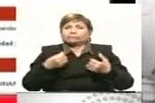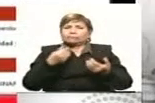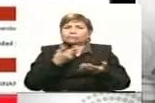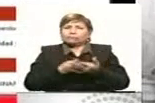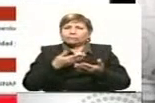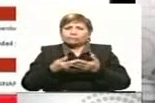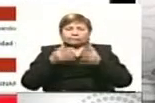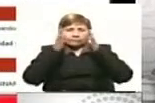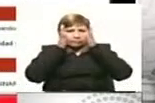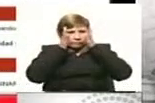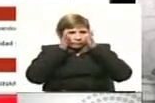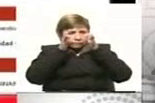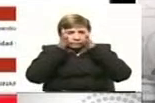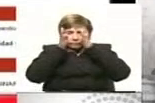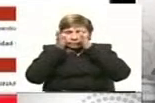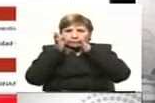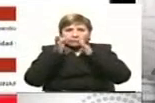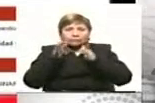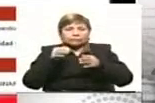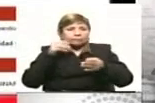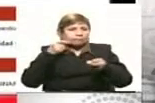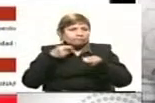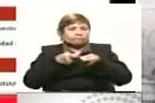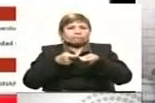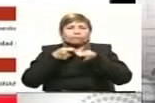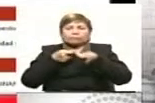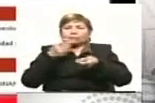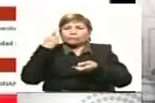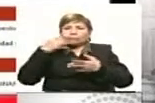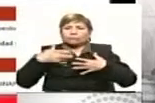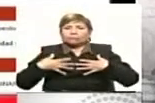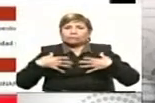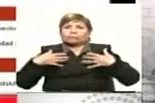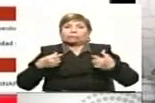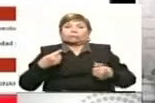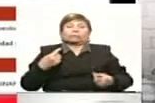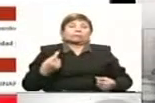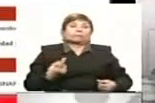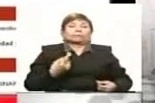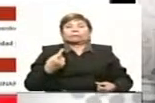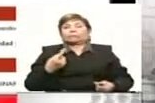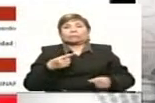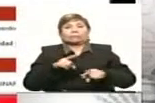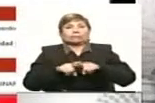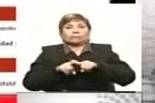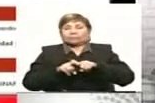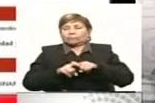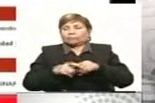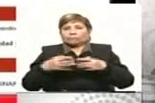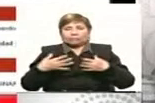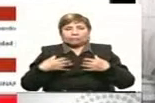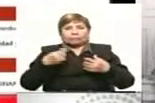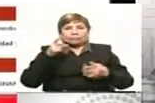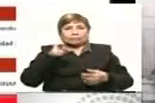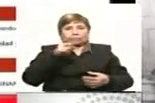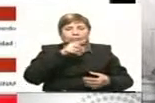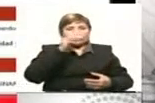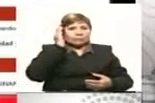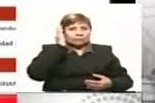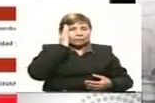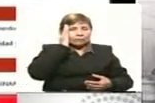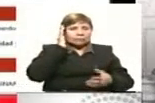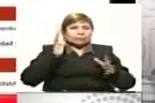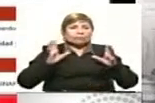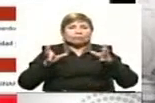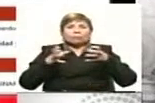entendiendo que la lucha por la salud no solamente depende del sector salud, sino, como ustedes saben, de un conjunto